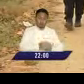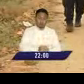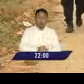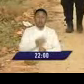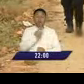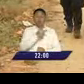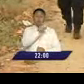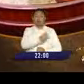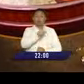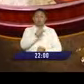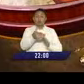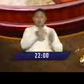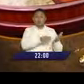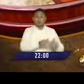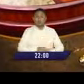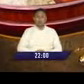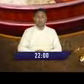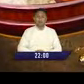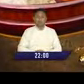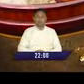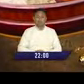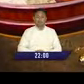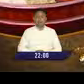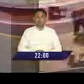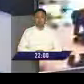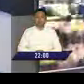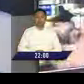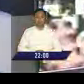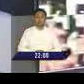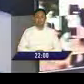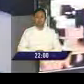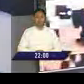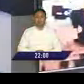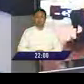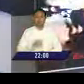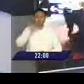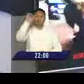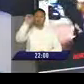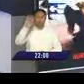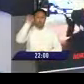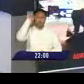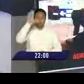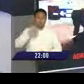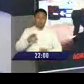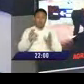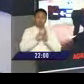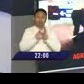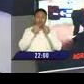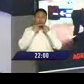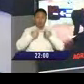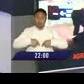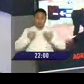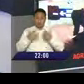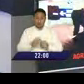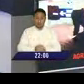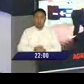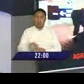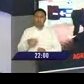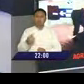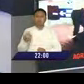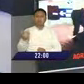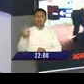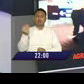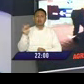dos señoras, informó Charlie Pisa. Un video que se viralizó en las redes sociales reveló el ataque de